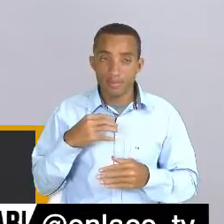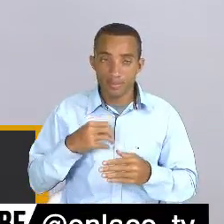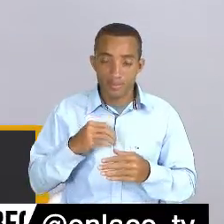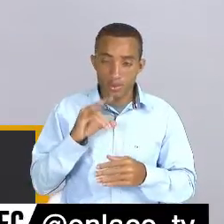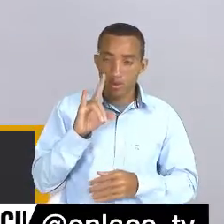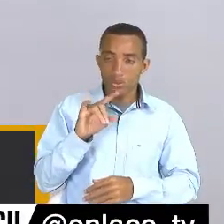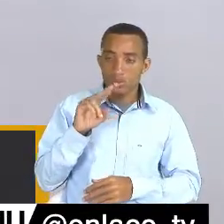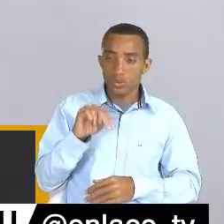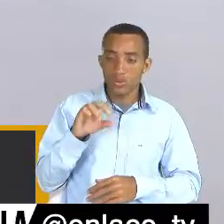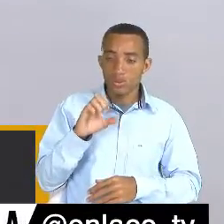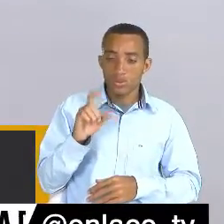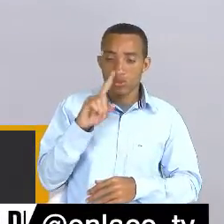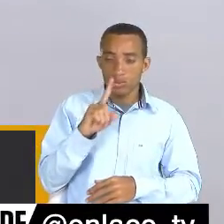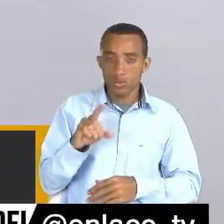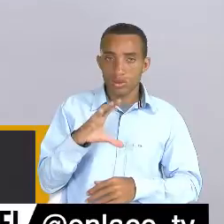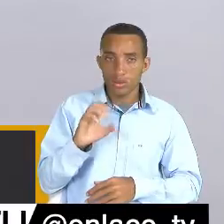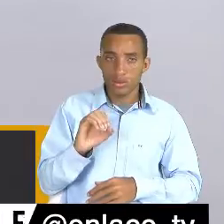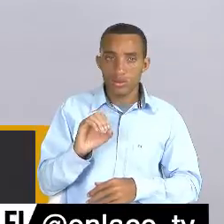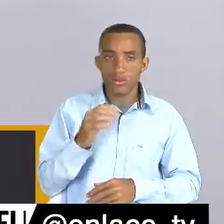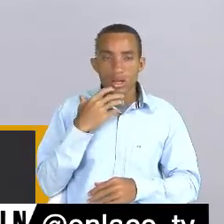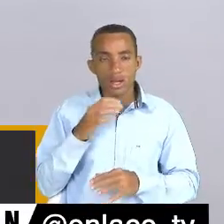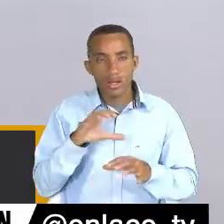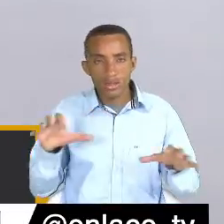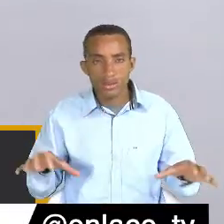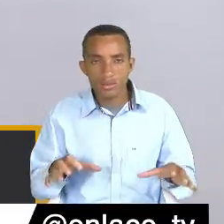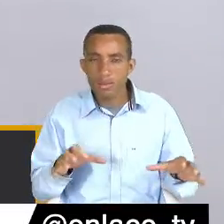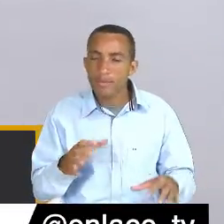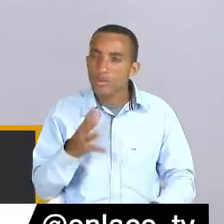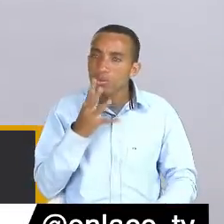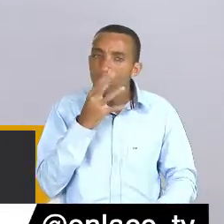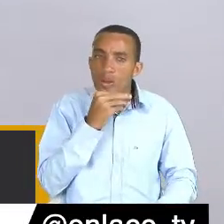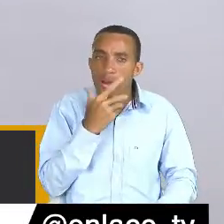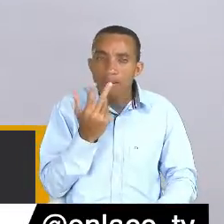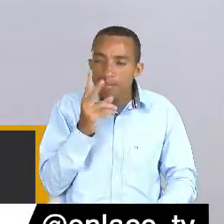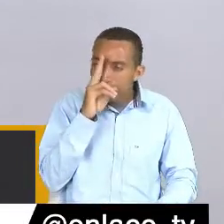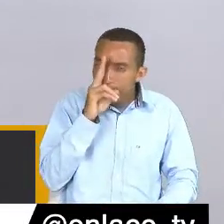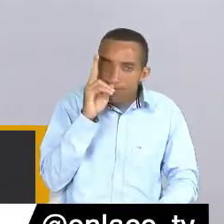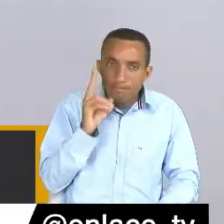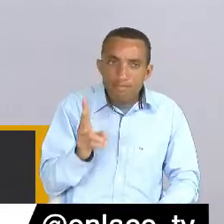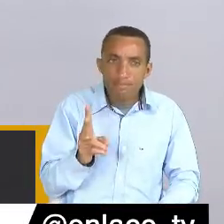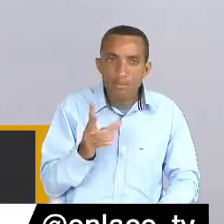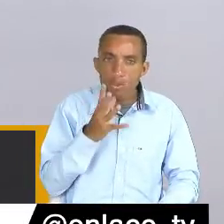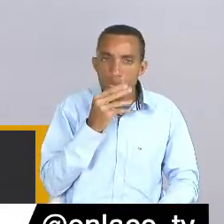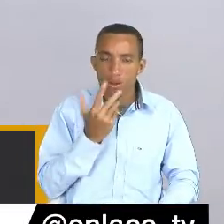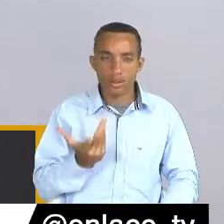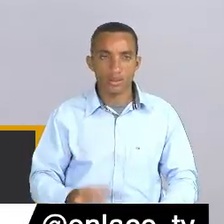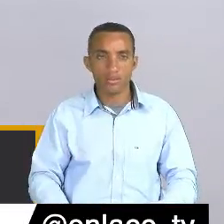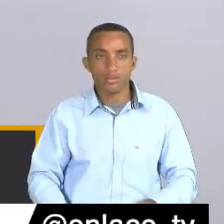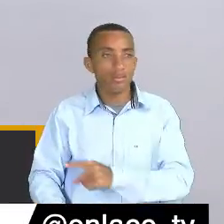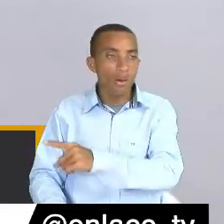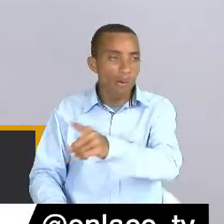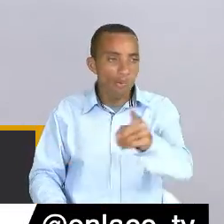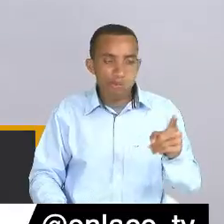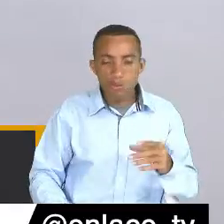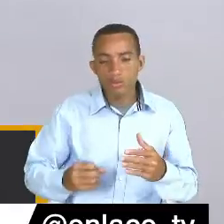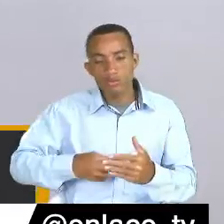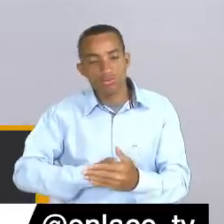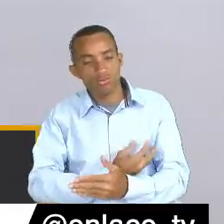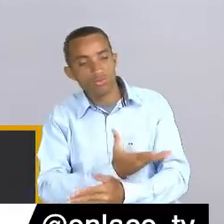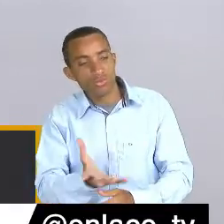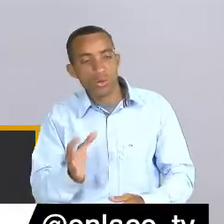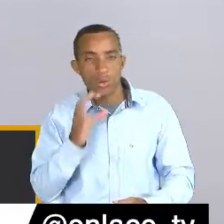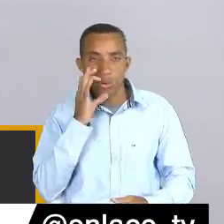ver que no había ninguna actividad, ningún reconocimiento a los poetas latinoamericanos, entonces toma